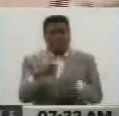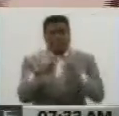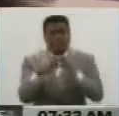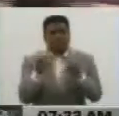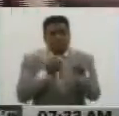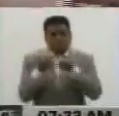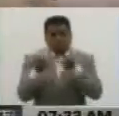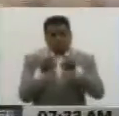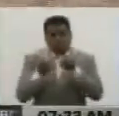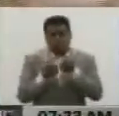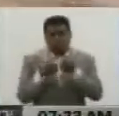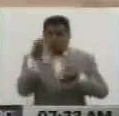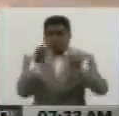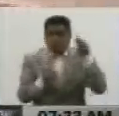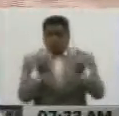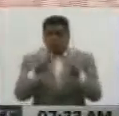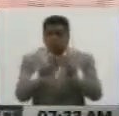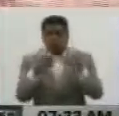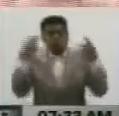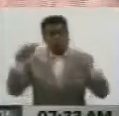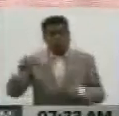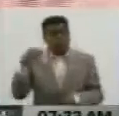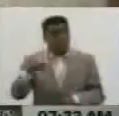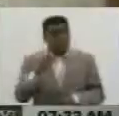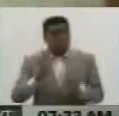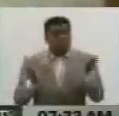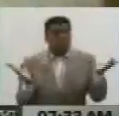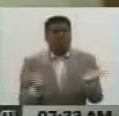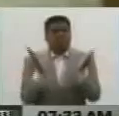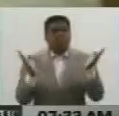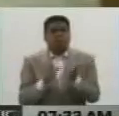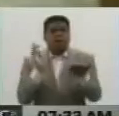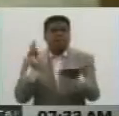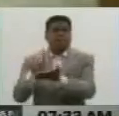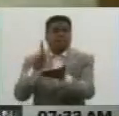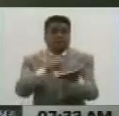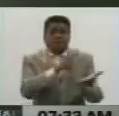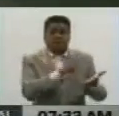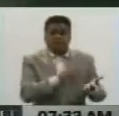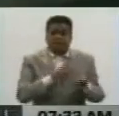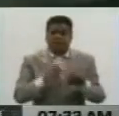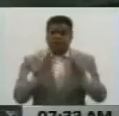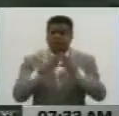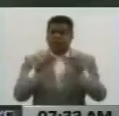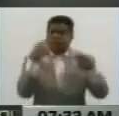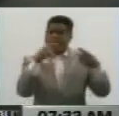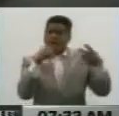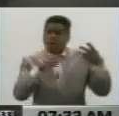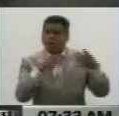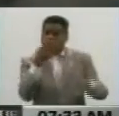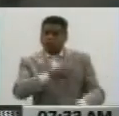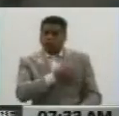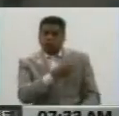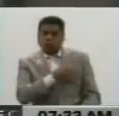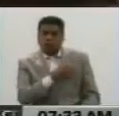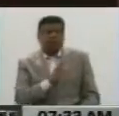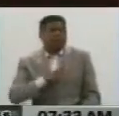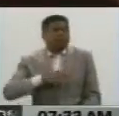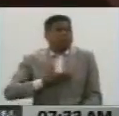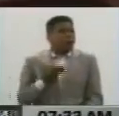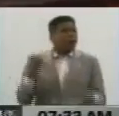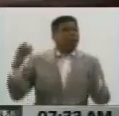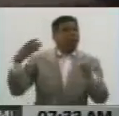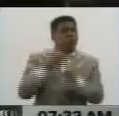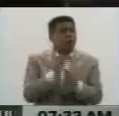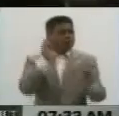de los recursos naturales y que promueva la participación activa de todos los actores sociales, que puedan lograr